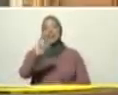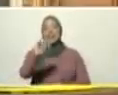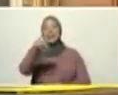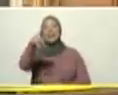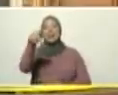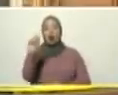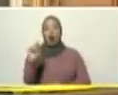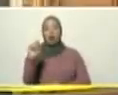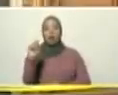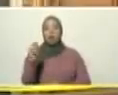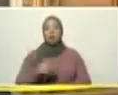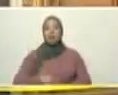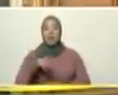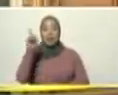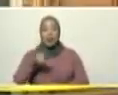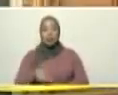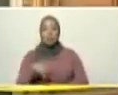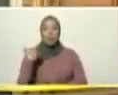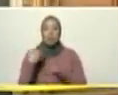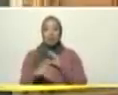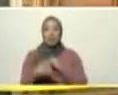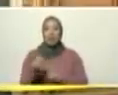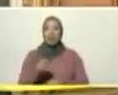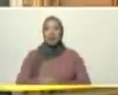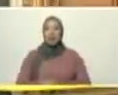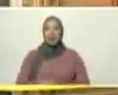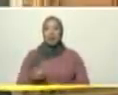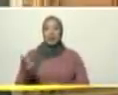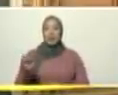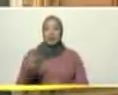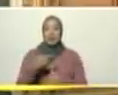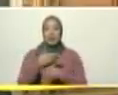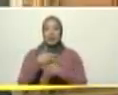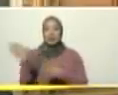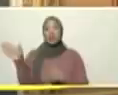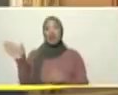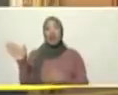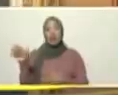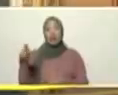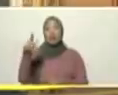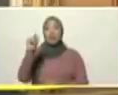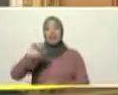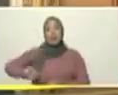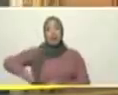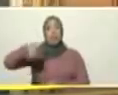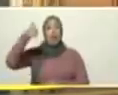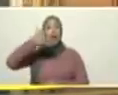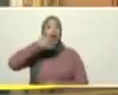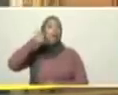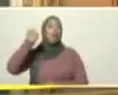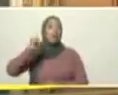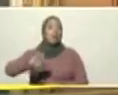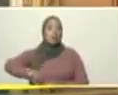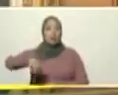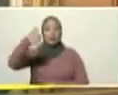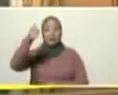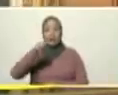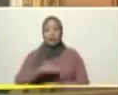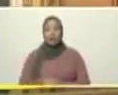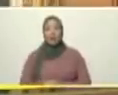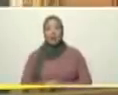Por TikTok se transmite ya en vivo. TikTok está desplazando a todas las redes sociales. Una cosa tremenda,